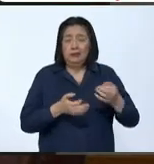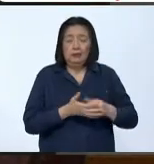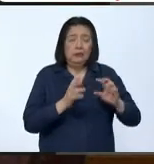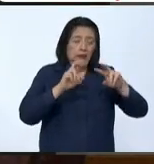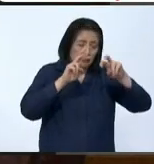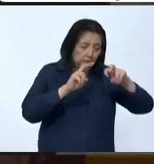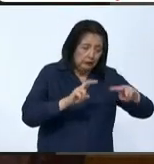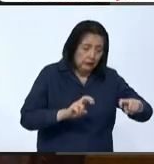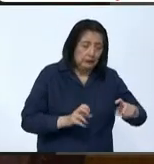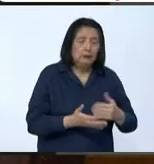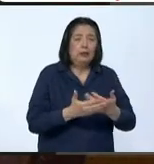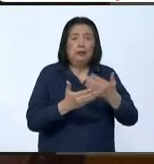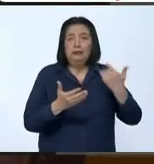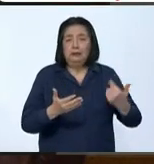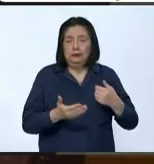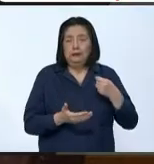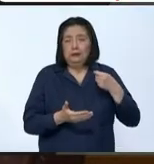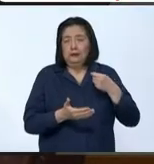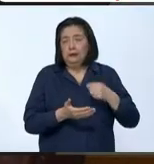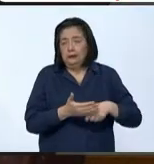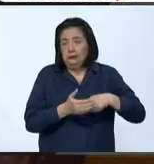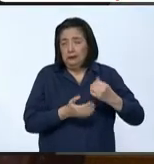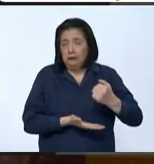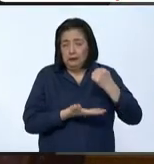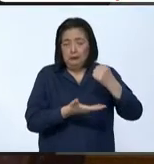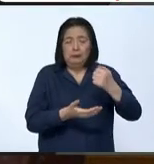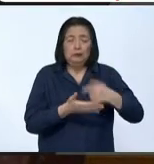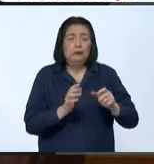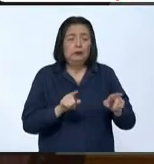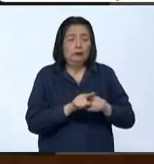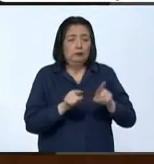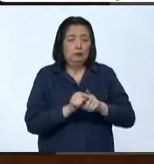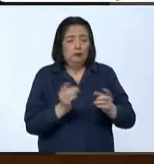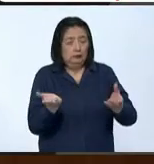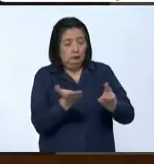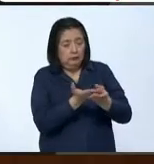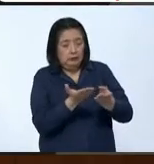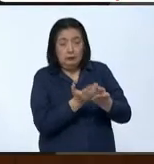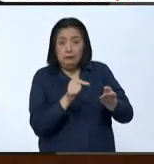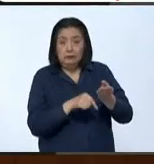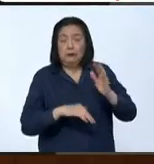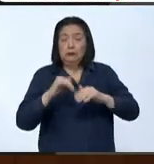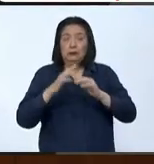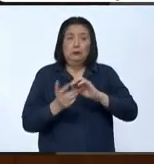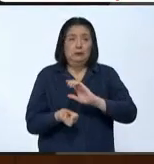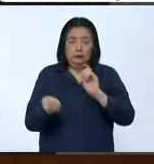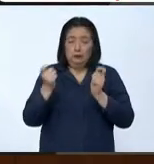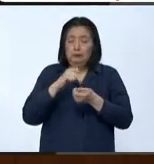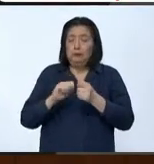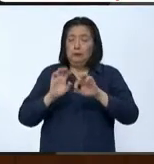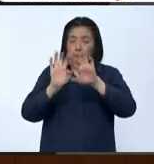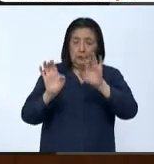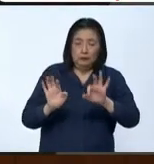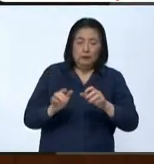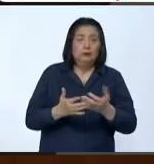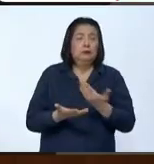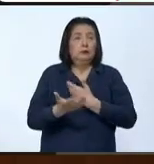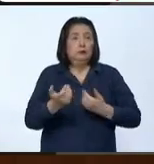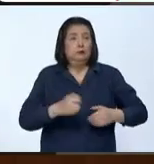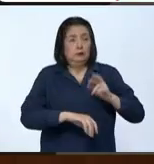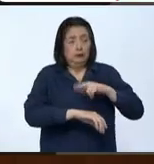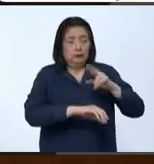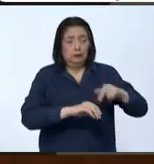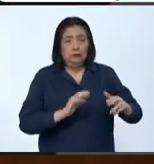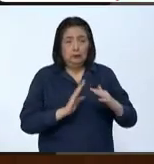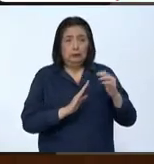de preinversión así como los expedientes técnicos de obra y acelerar la transformación digital de los gobiernos regionales